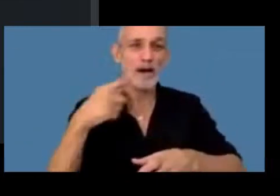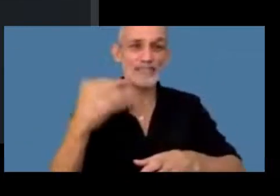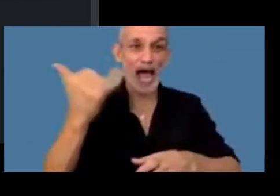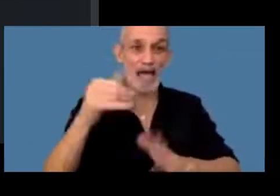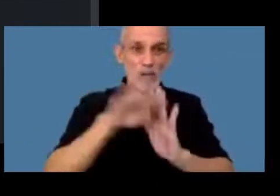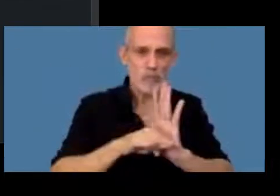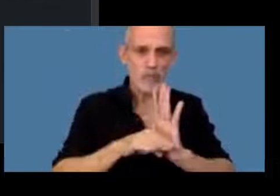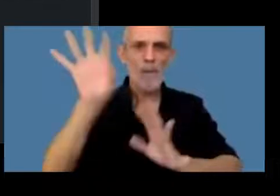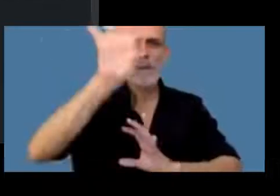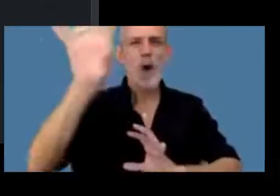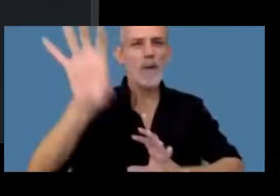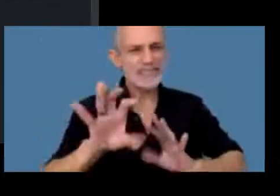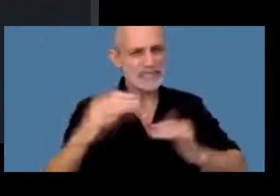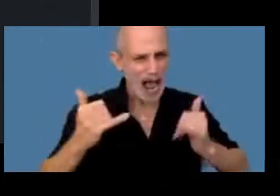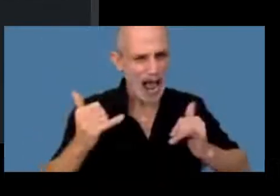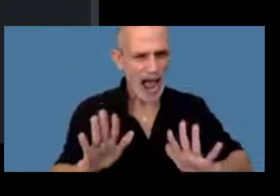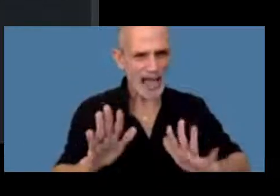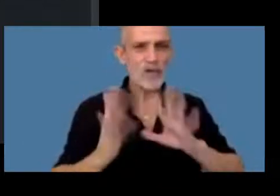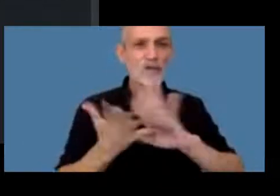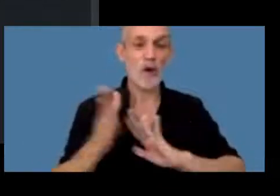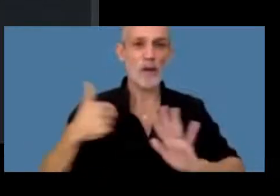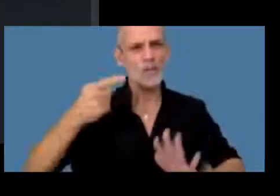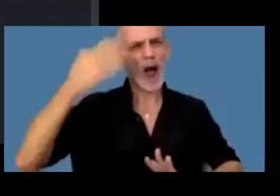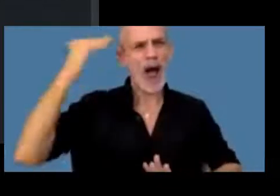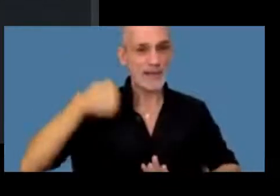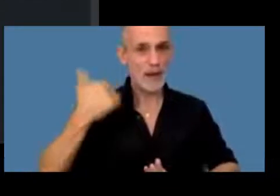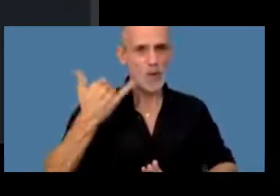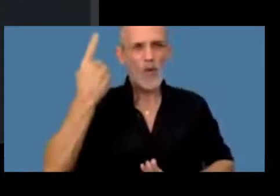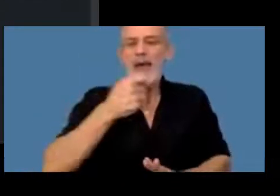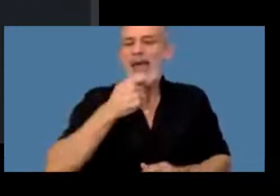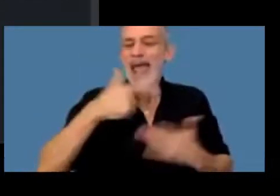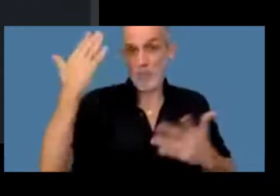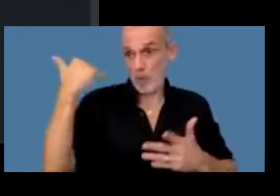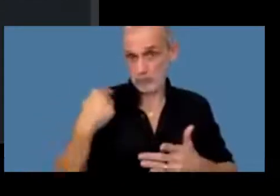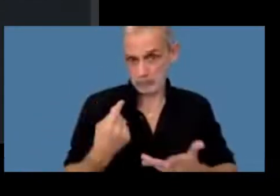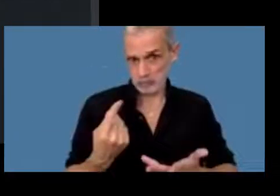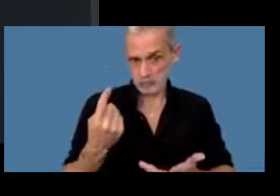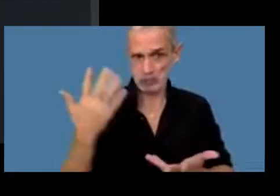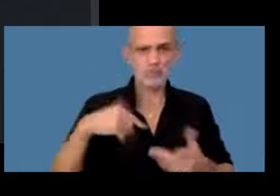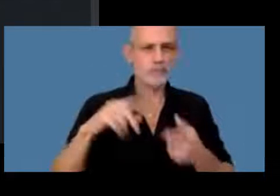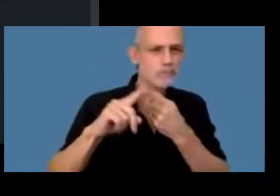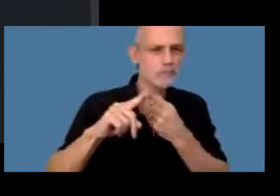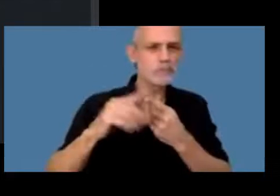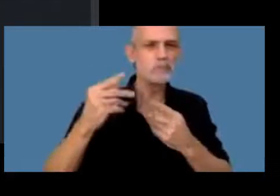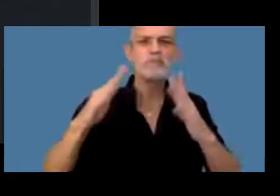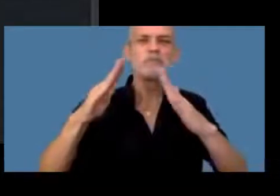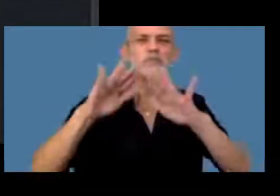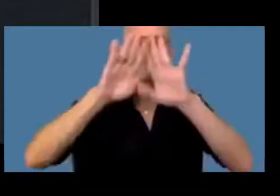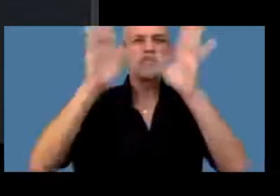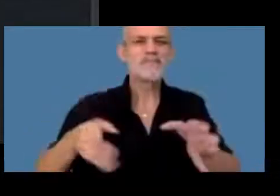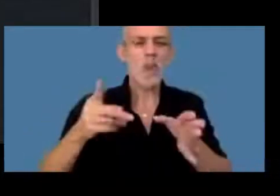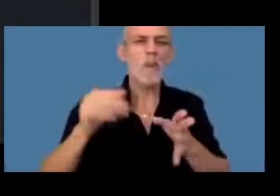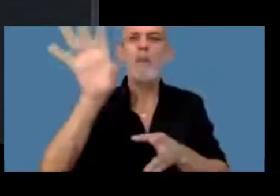provincial. Yo tuve un caso, el otro día, hablando con una casa de provincia, no me acuerdo de qué provincia